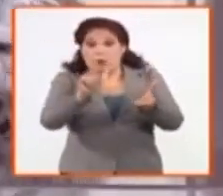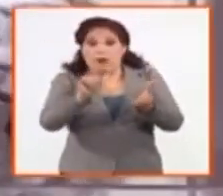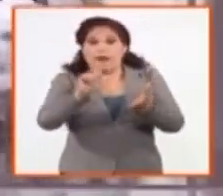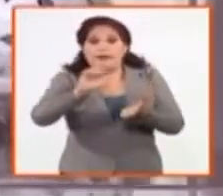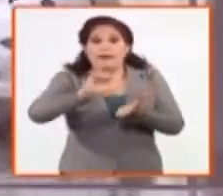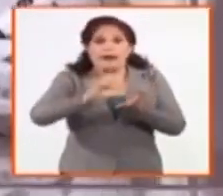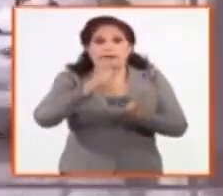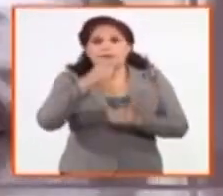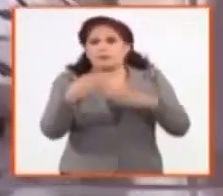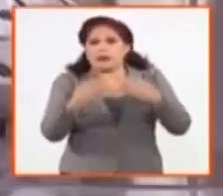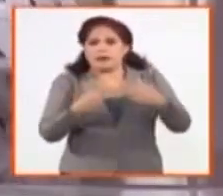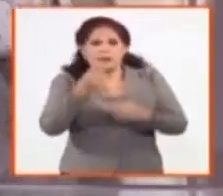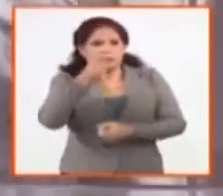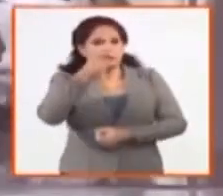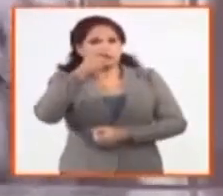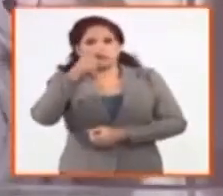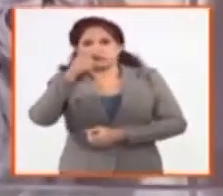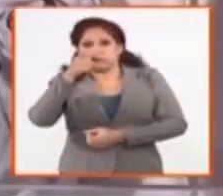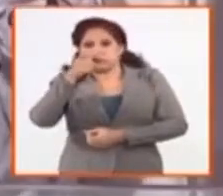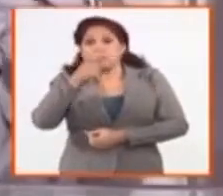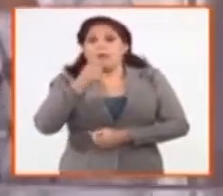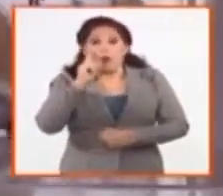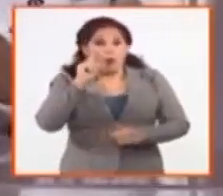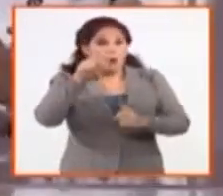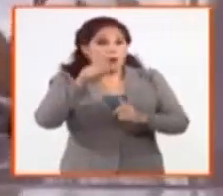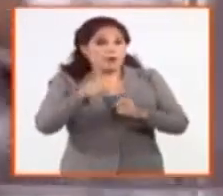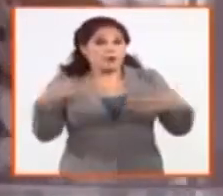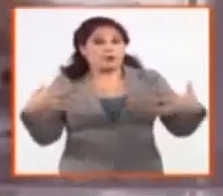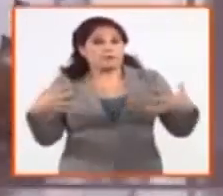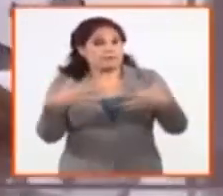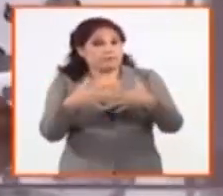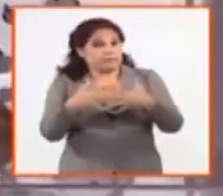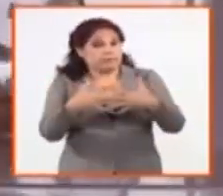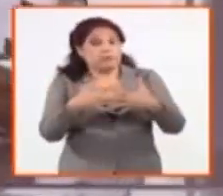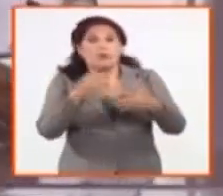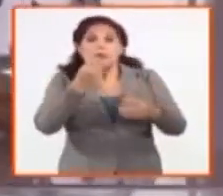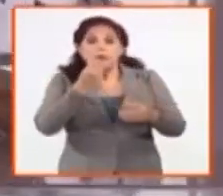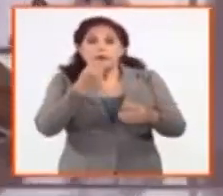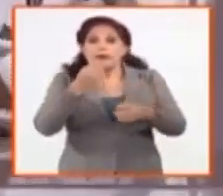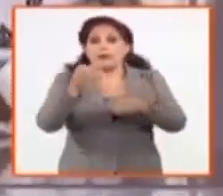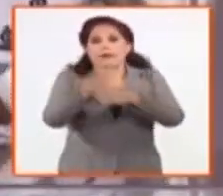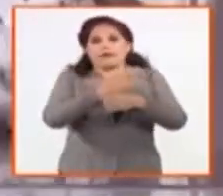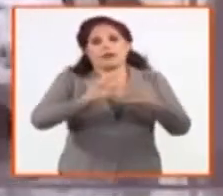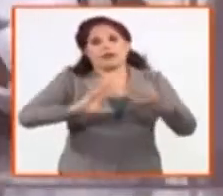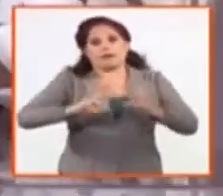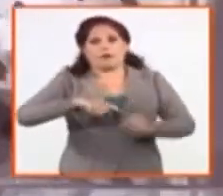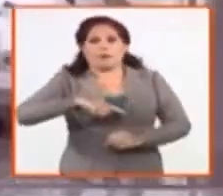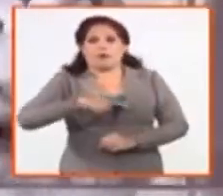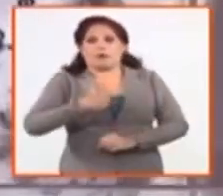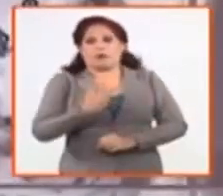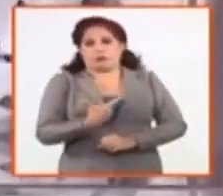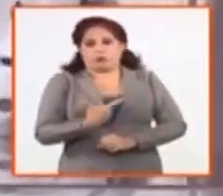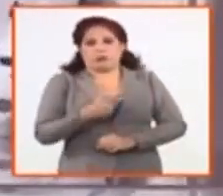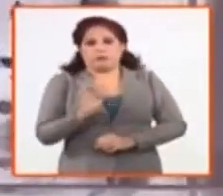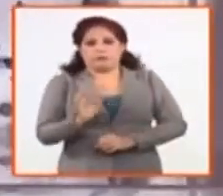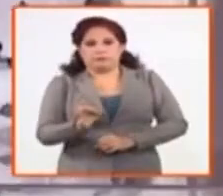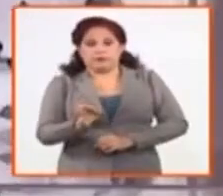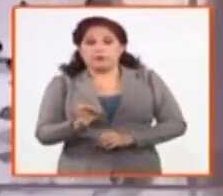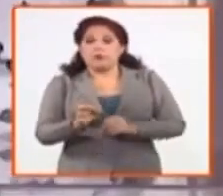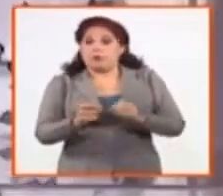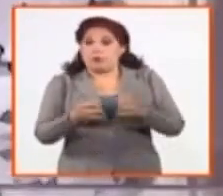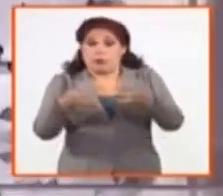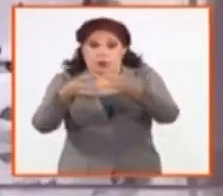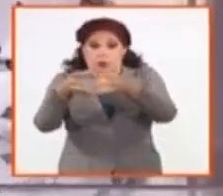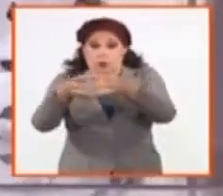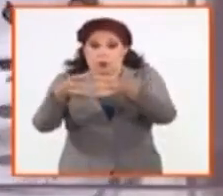observador. Entonces, estamos hablando de objetivos comunes, aunque posturas diferentes, porque como potencias emergentes